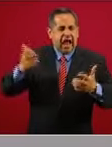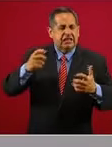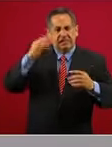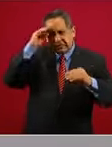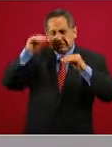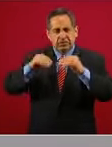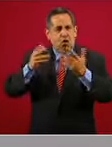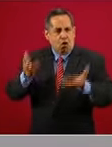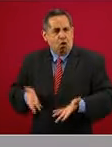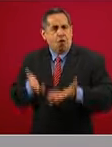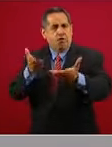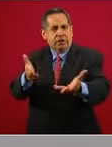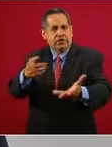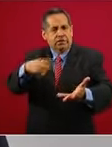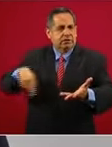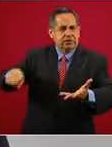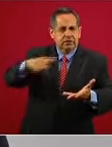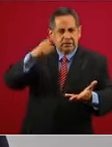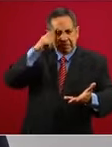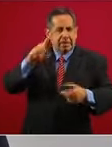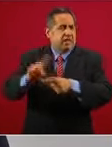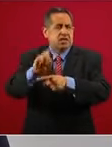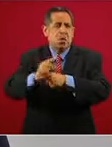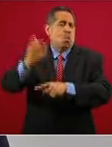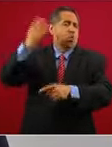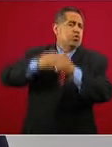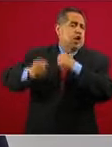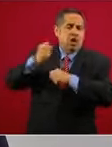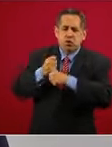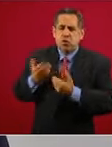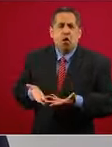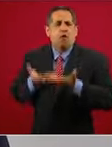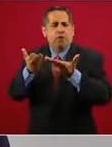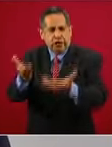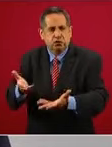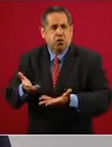y ofrecido desde hace muchos años,